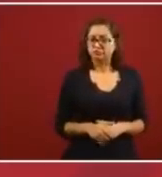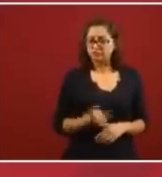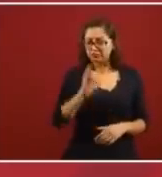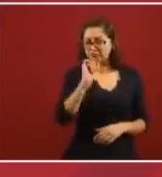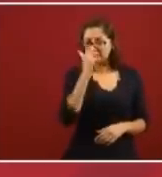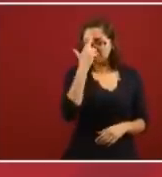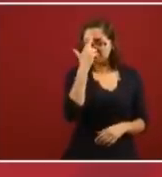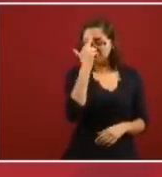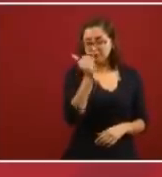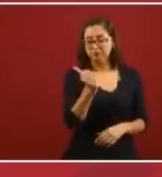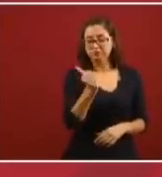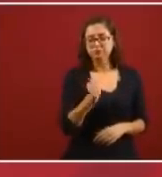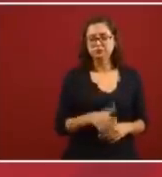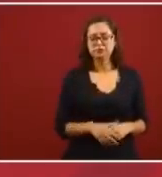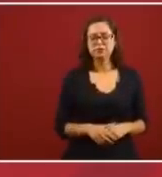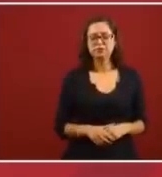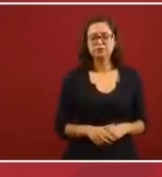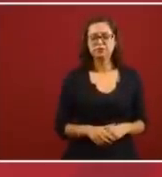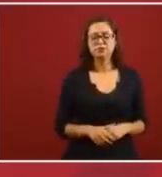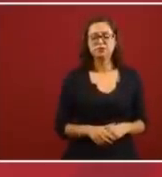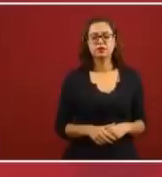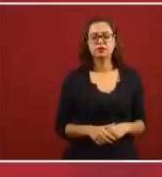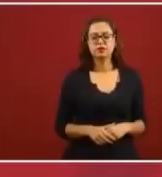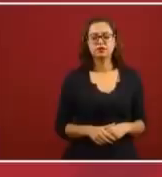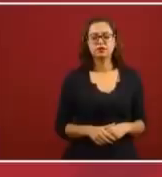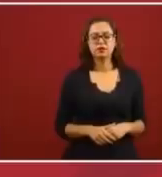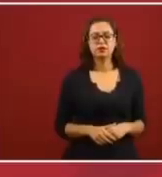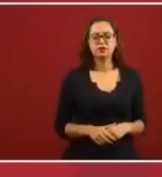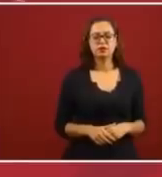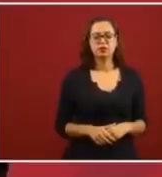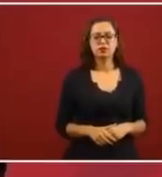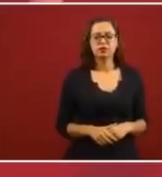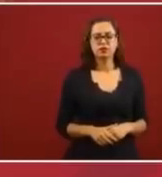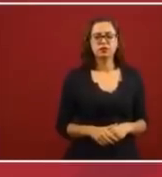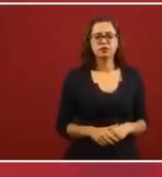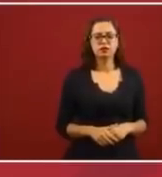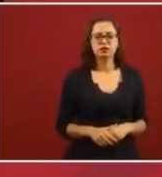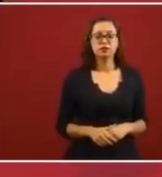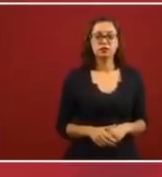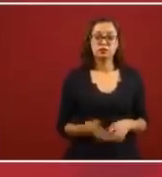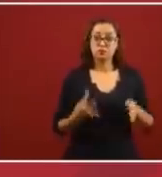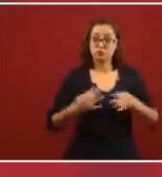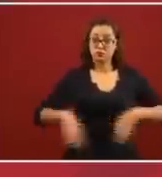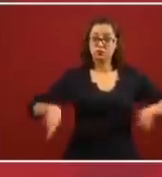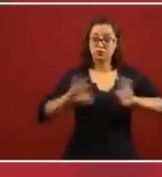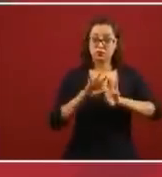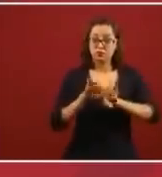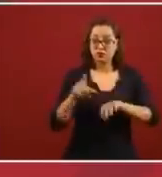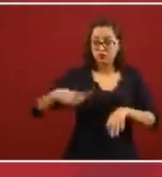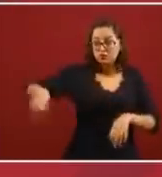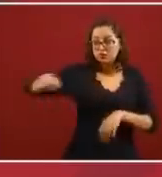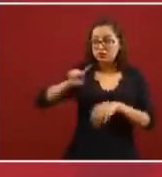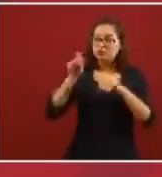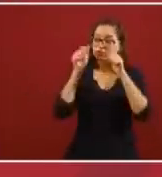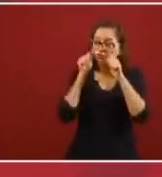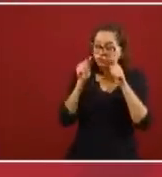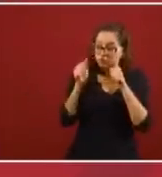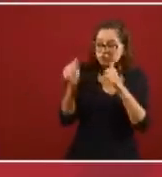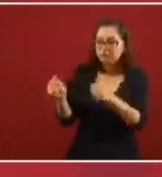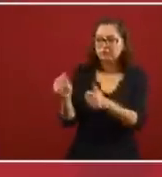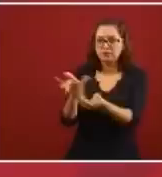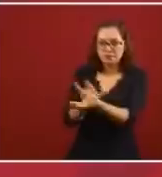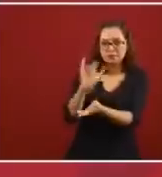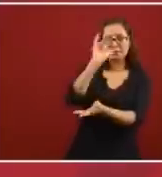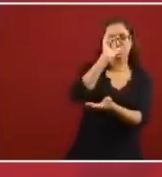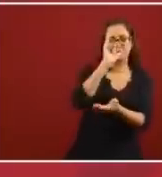eso, de que era necesario escucharlos y tomarlos en cuenta, y que